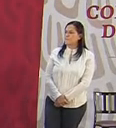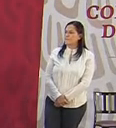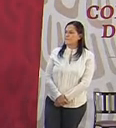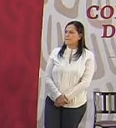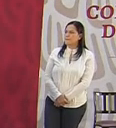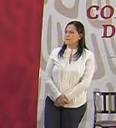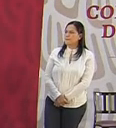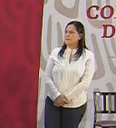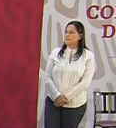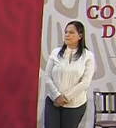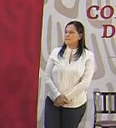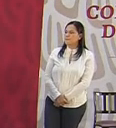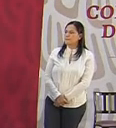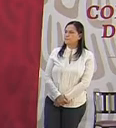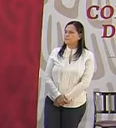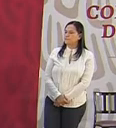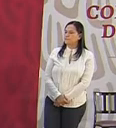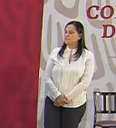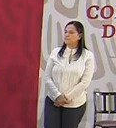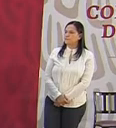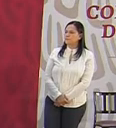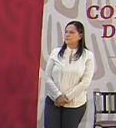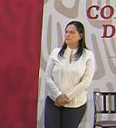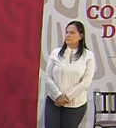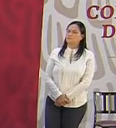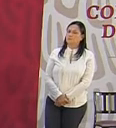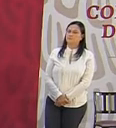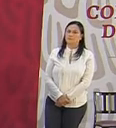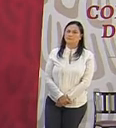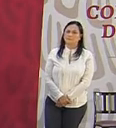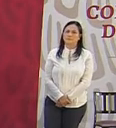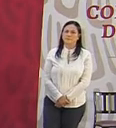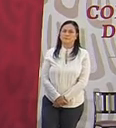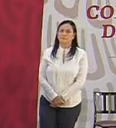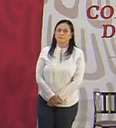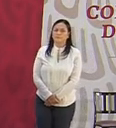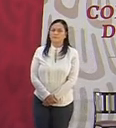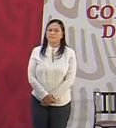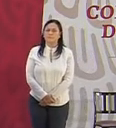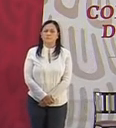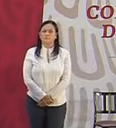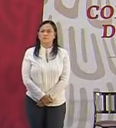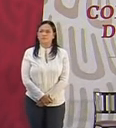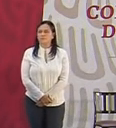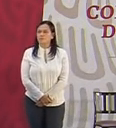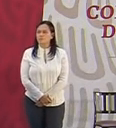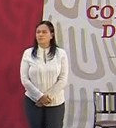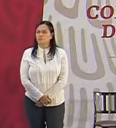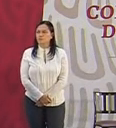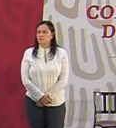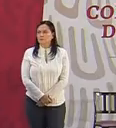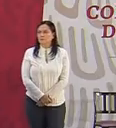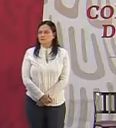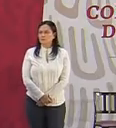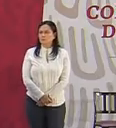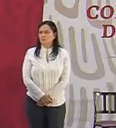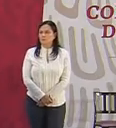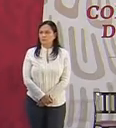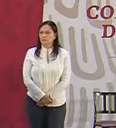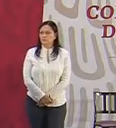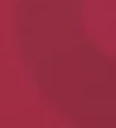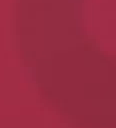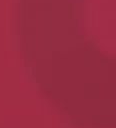buenas, había muchas filas para la parte de la inscripción. Estoy hablando de primaria, de secundaria, eran las escuelas buscadas. Pues lo mismo